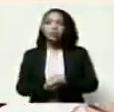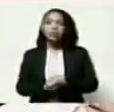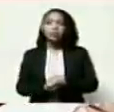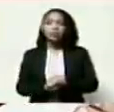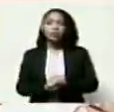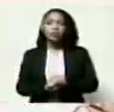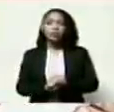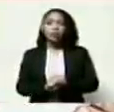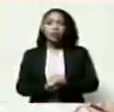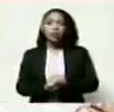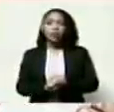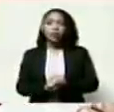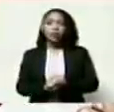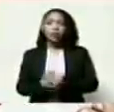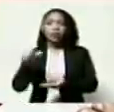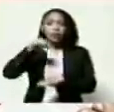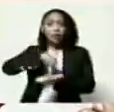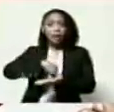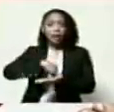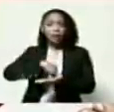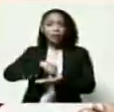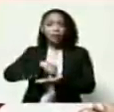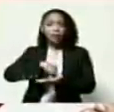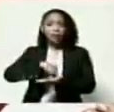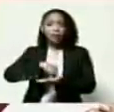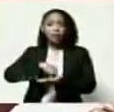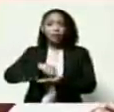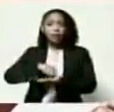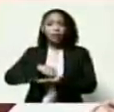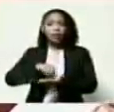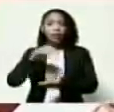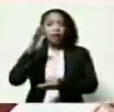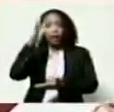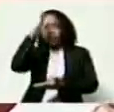Irak estaba. Italia tampoco está aquí anotado.